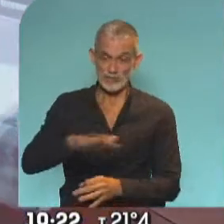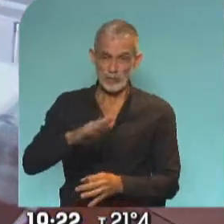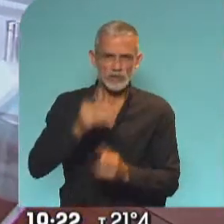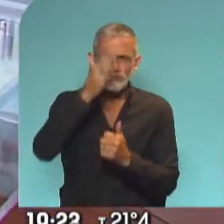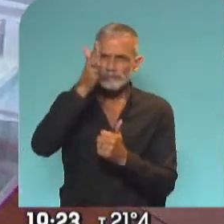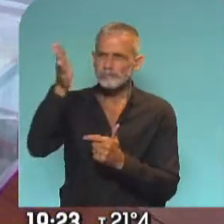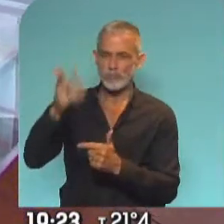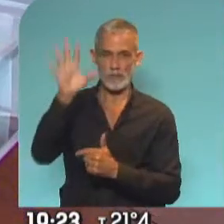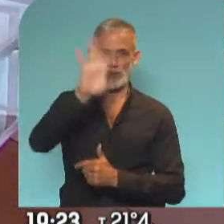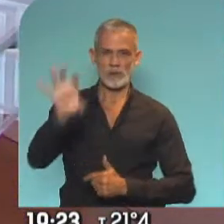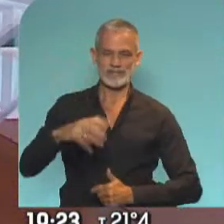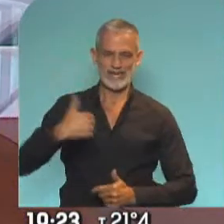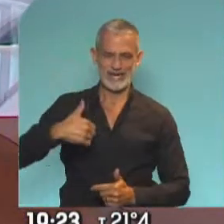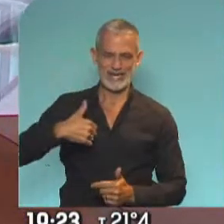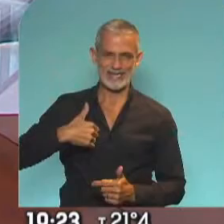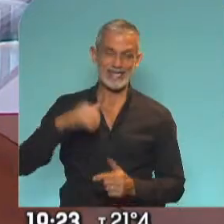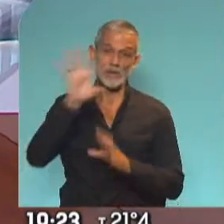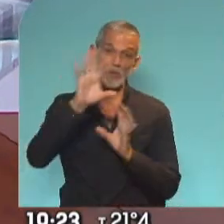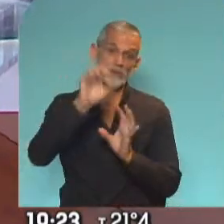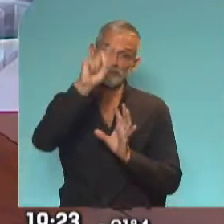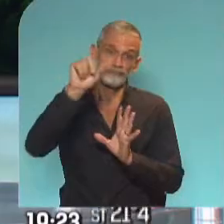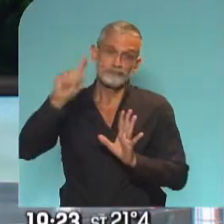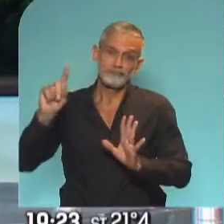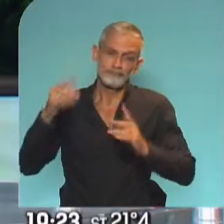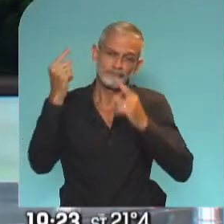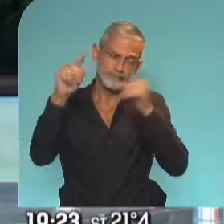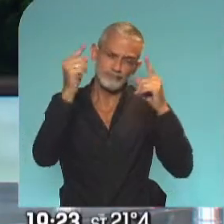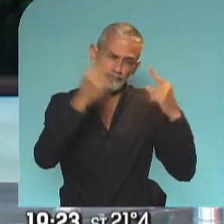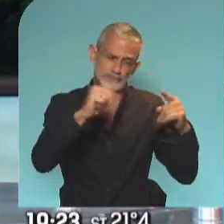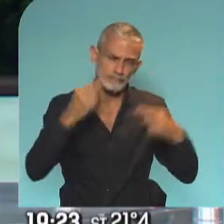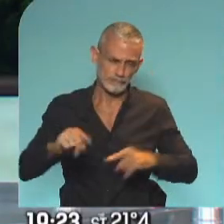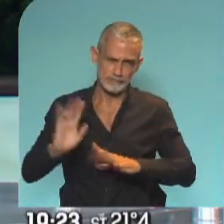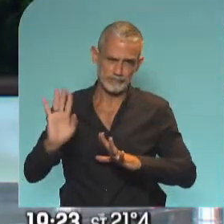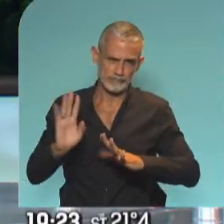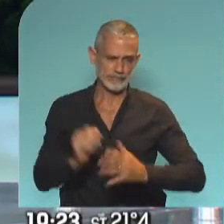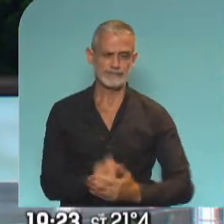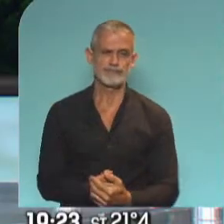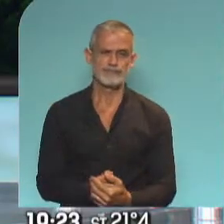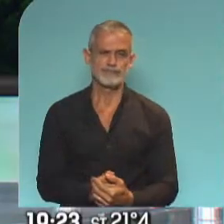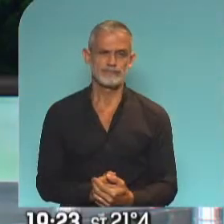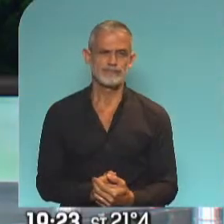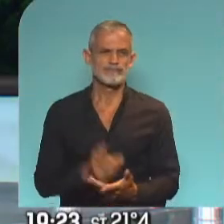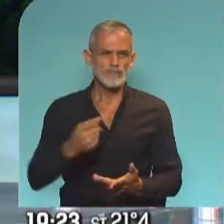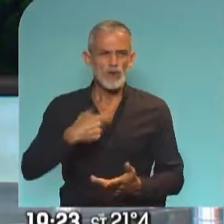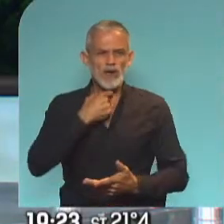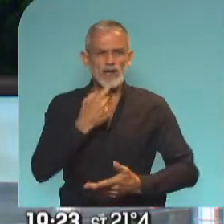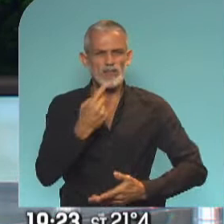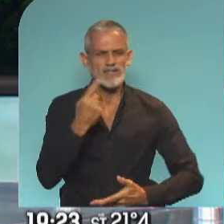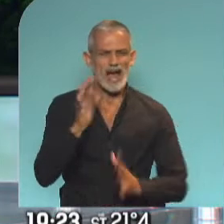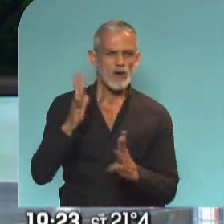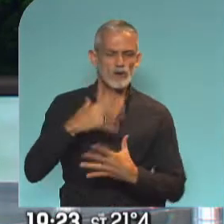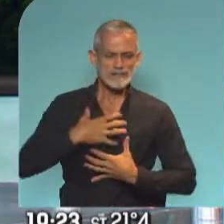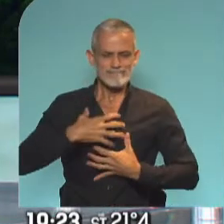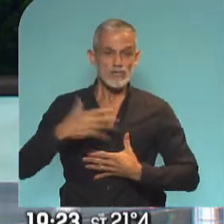distintas provincias, en cada provincia hay una realidad distinta, es algo cierto. Creo que es algo que me genera